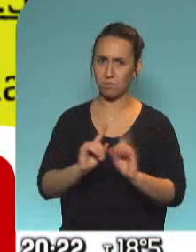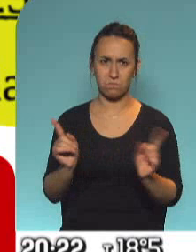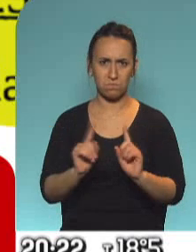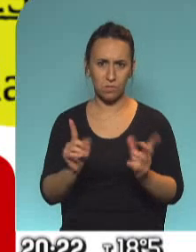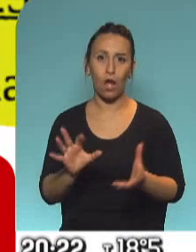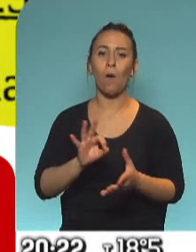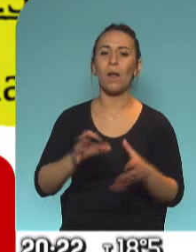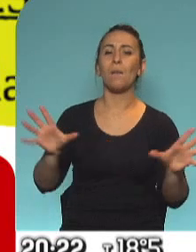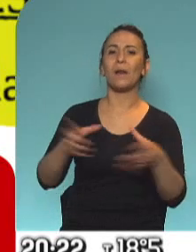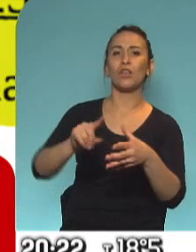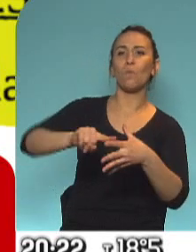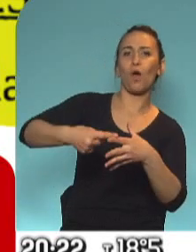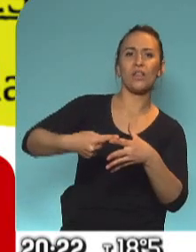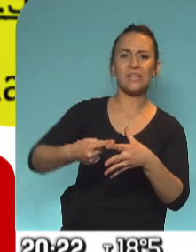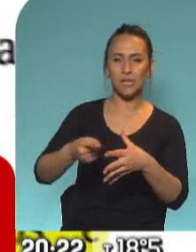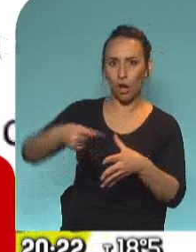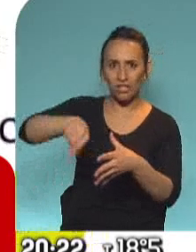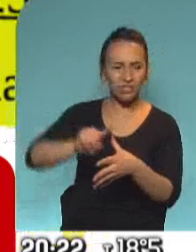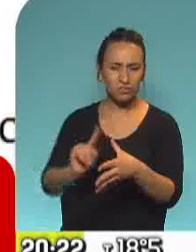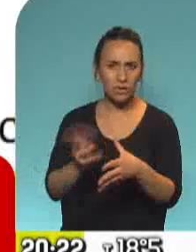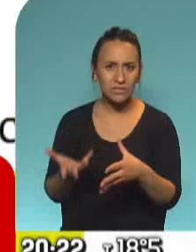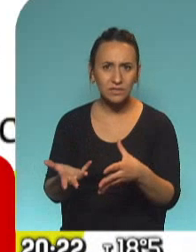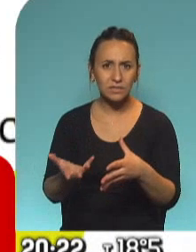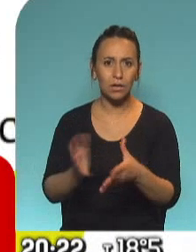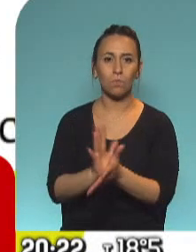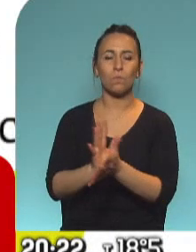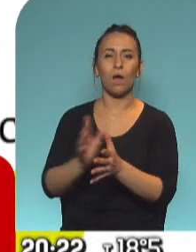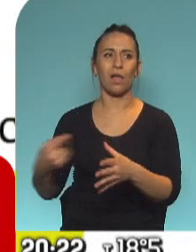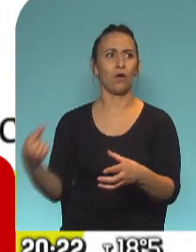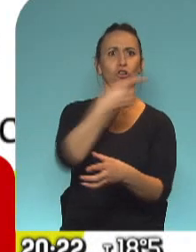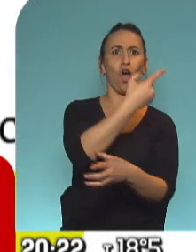un partido político o para un gobierno, de manera tal que lo único que estaban haciendo